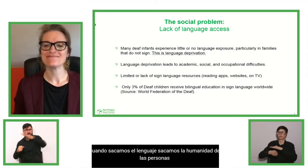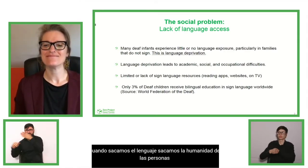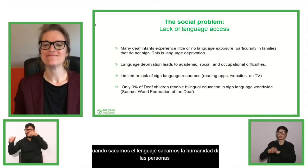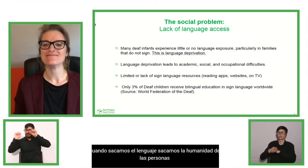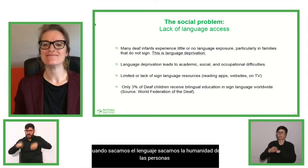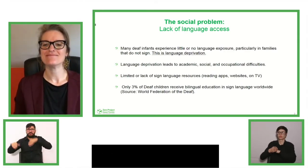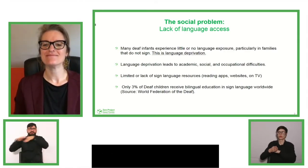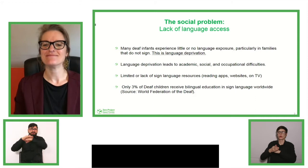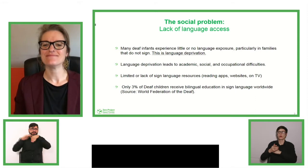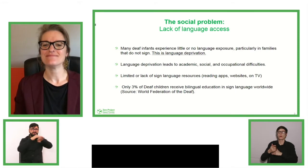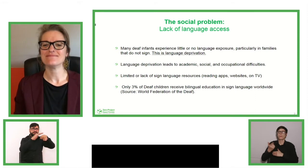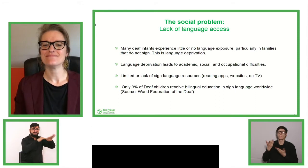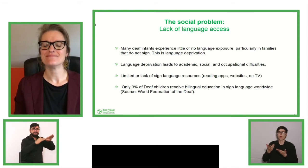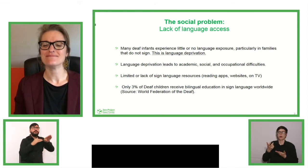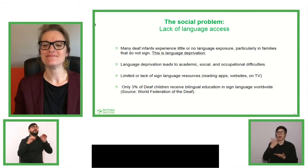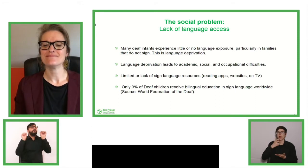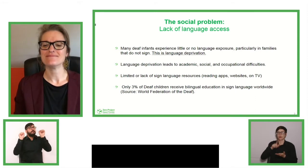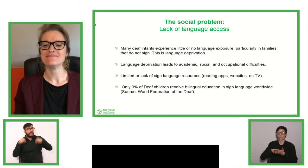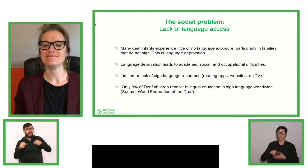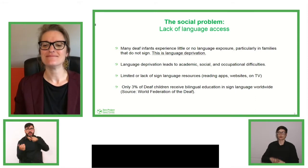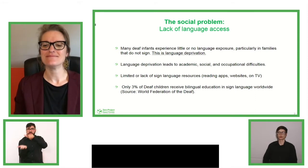próxima.